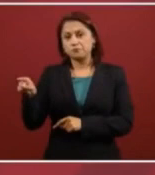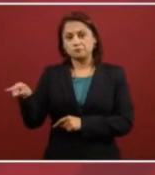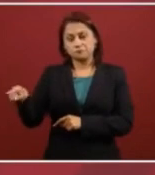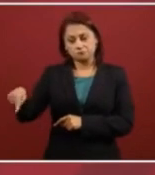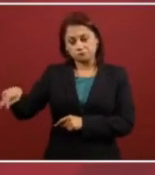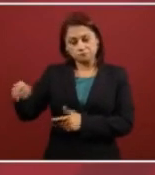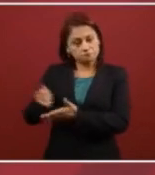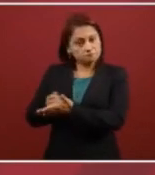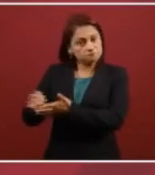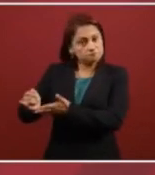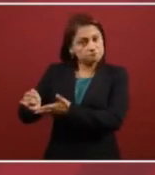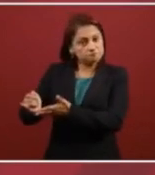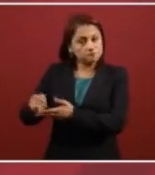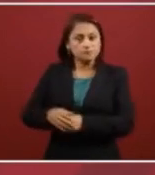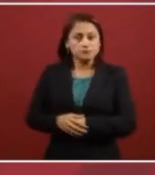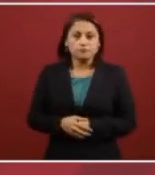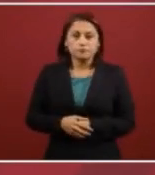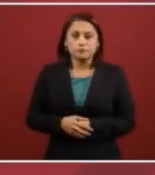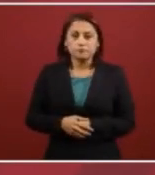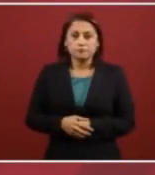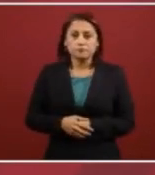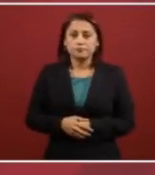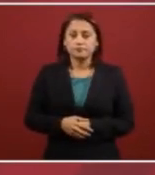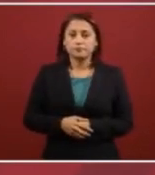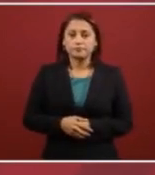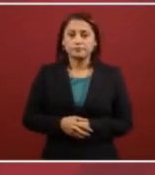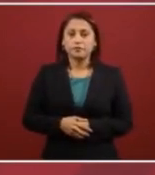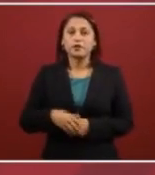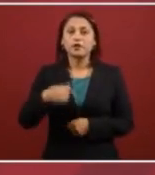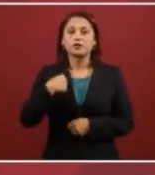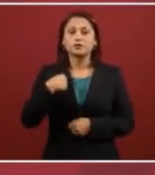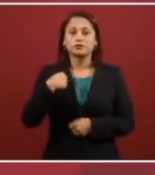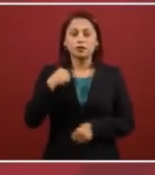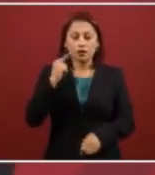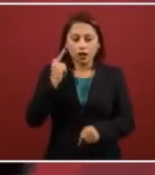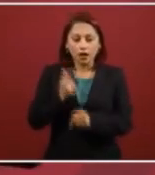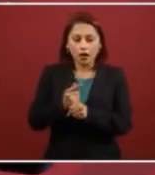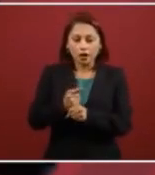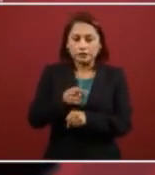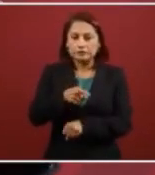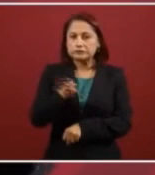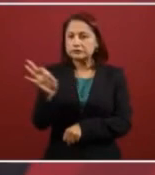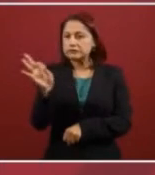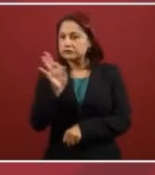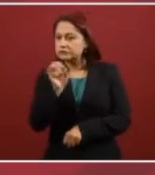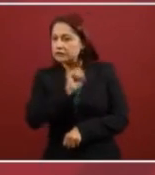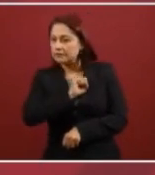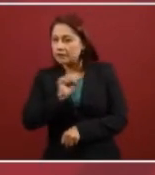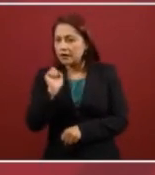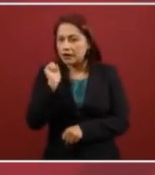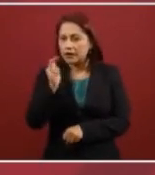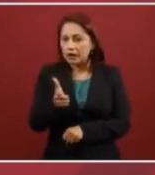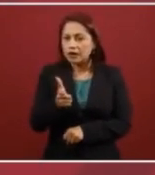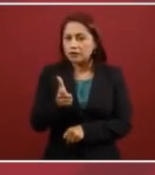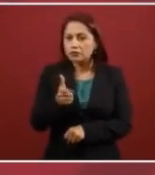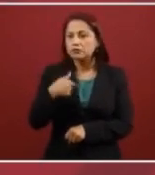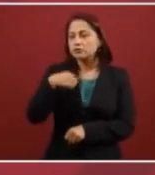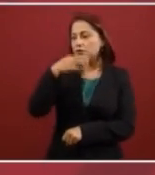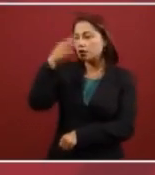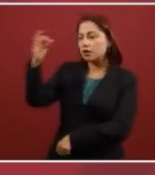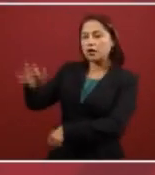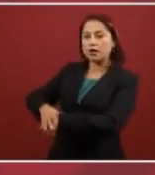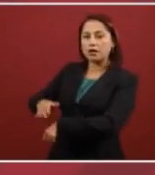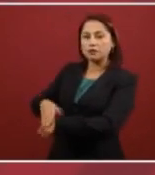separate. Que hago or attorney general is separate. Presunto delito, and when there's a presumptive